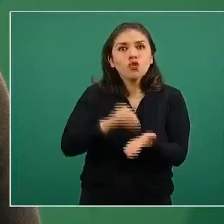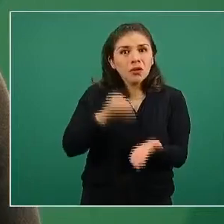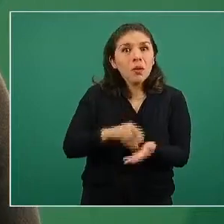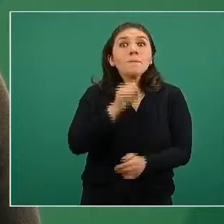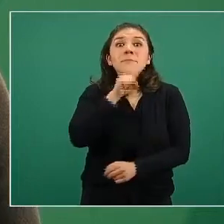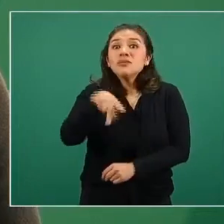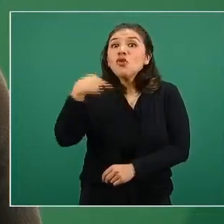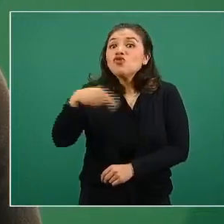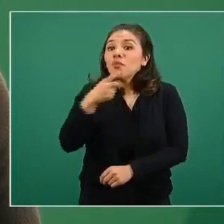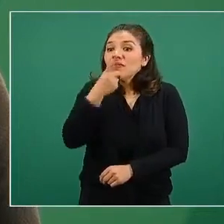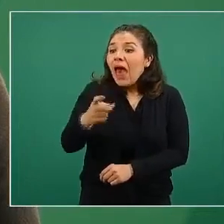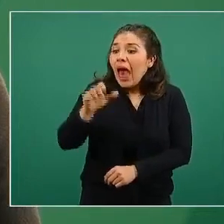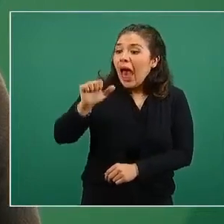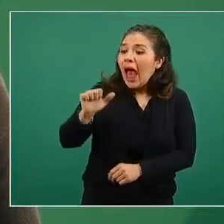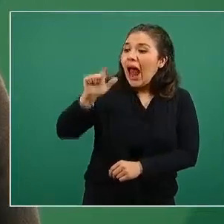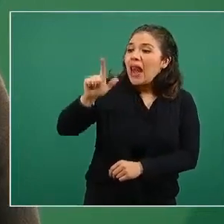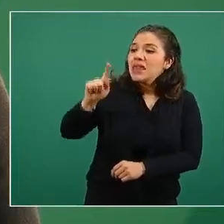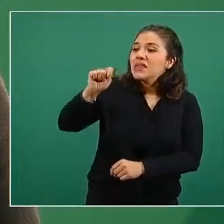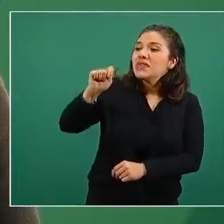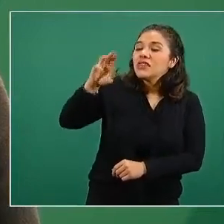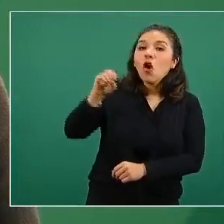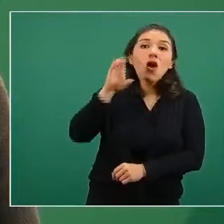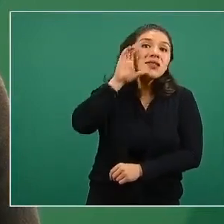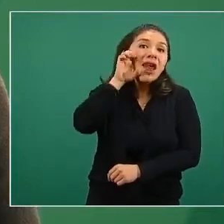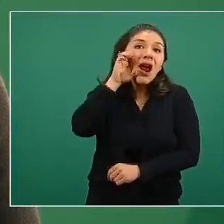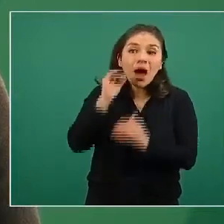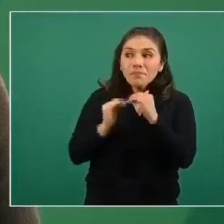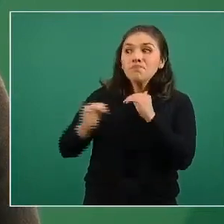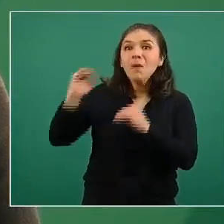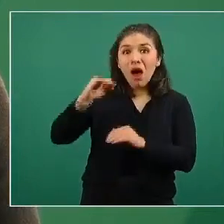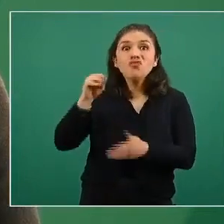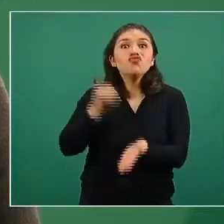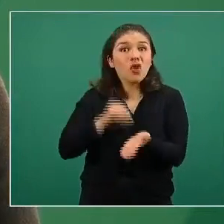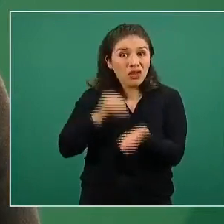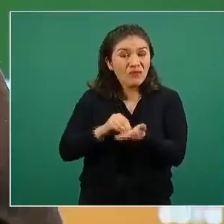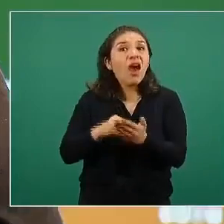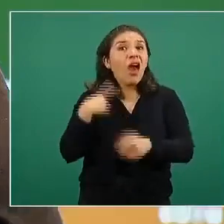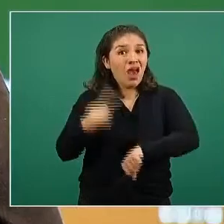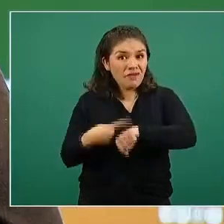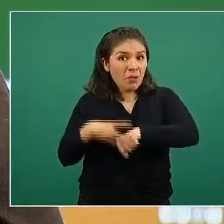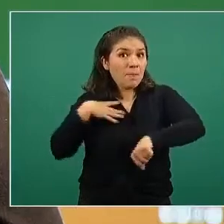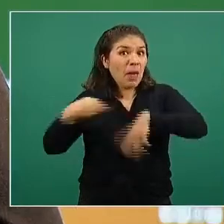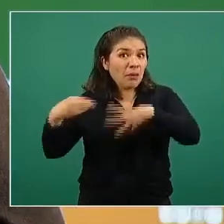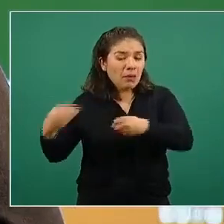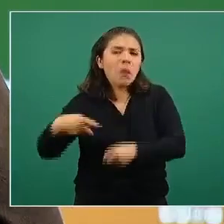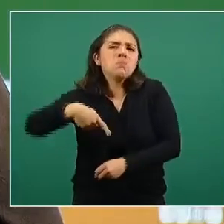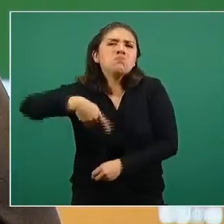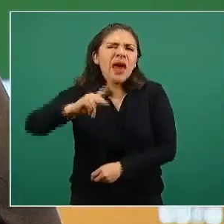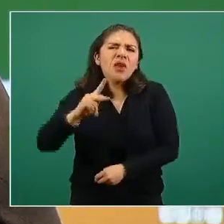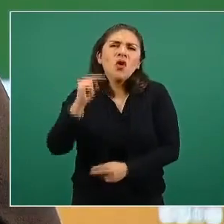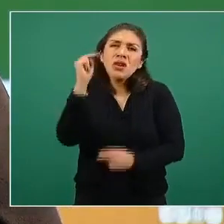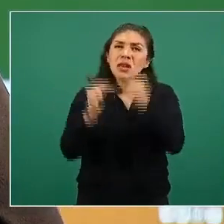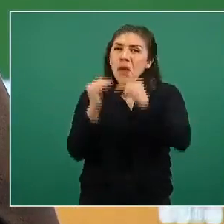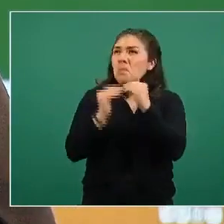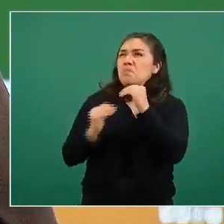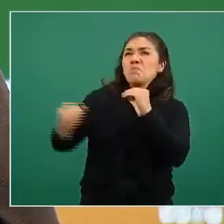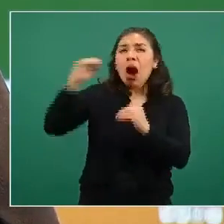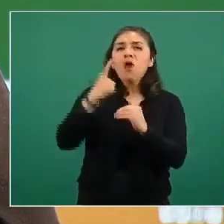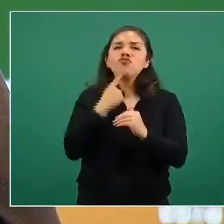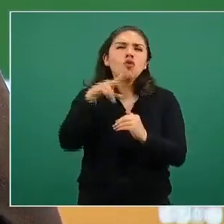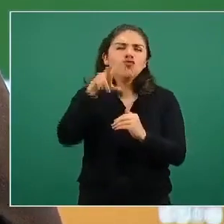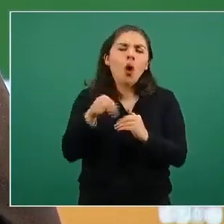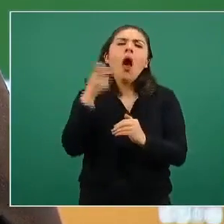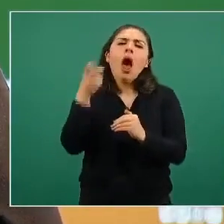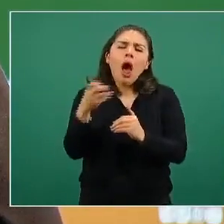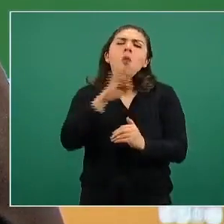mismo nombre lo dice, continúa en un nivel de riesgo alto de transmisión de la enfermedad, pero aún así, como este no es máximo, entonces es cuando